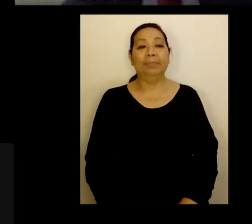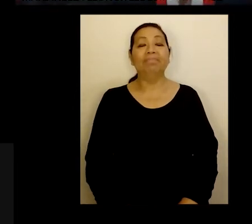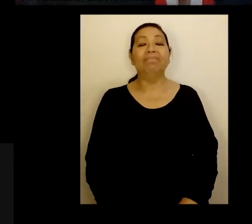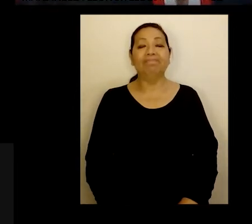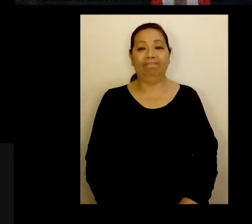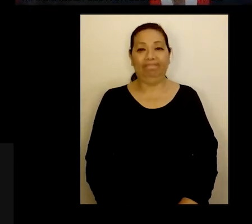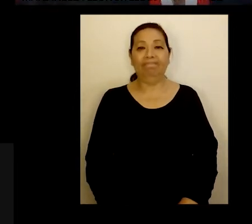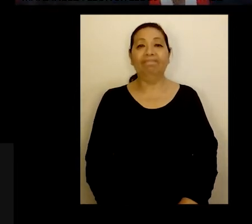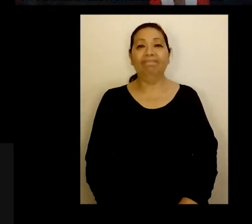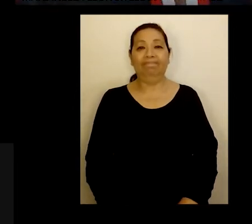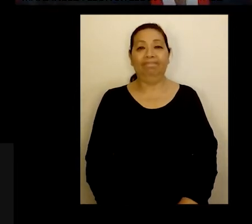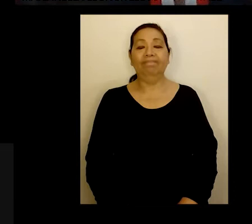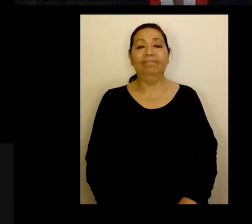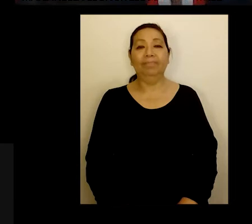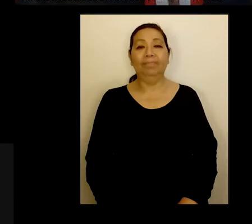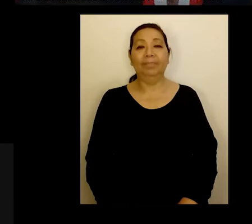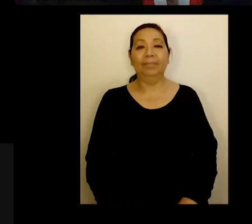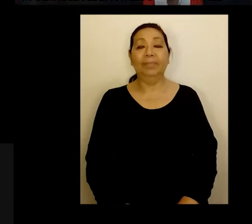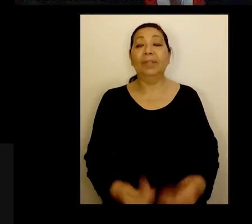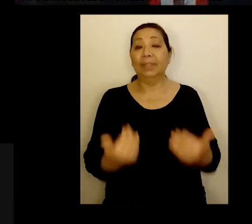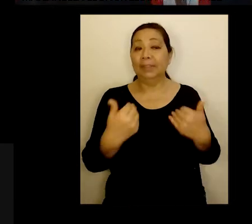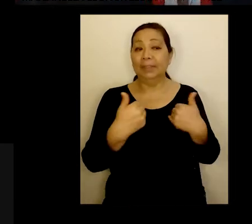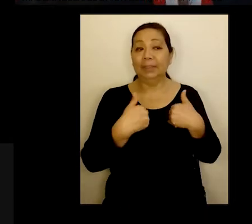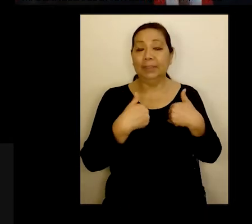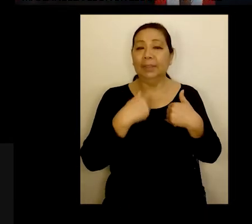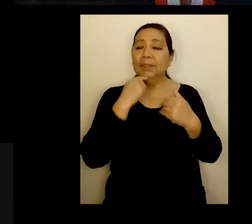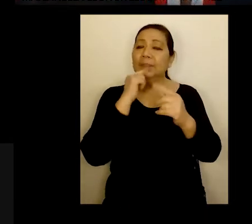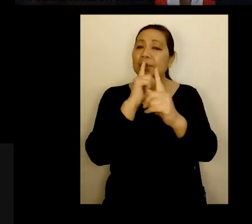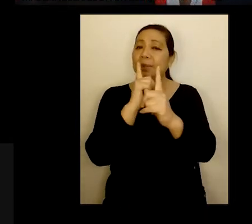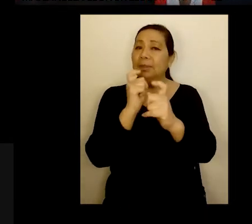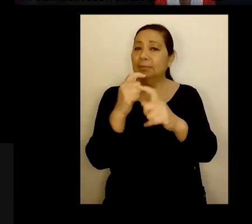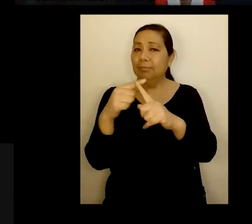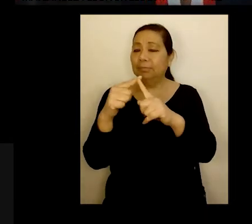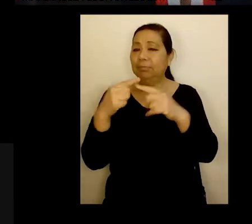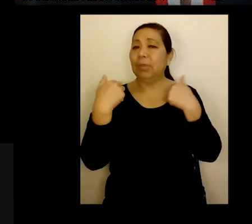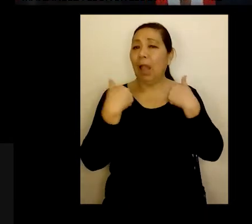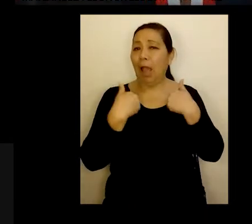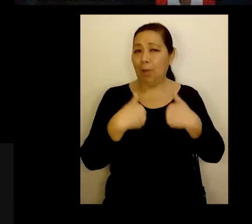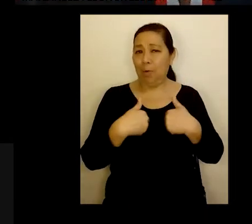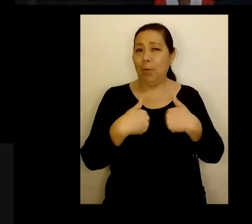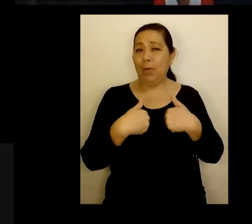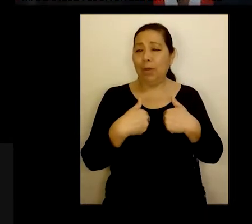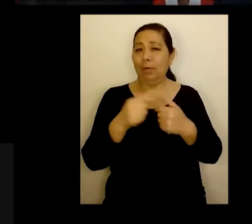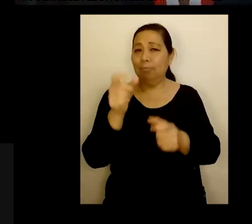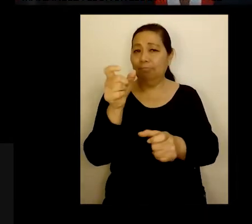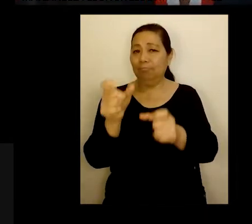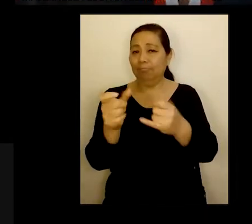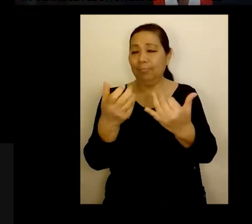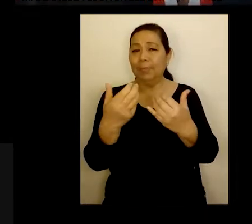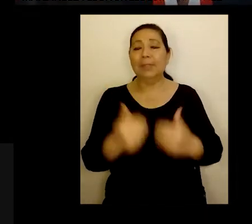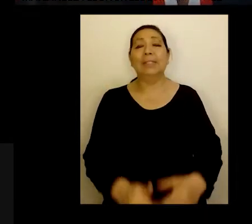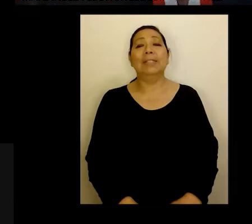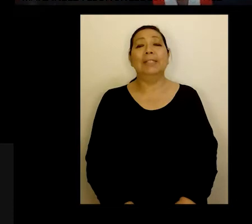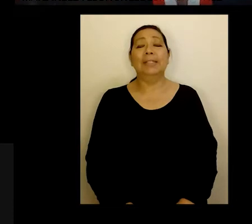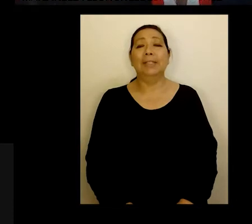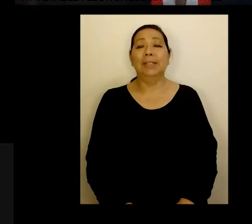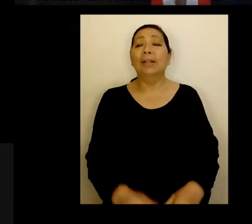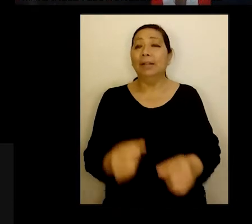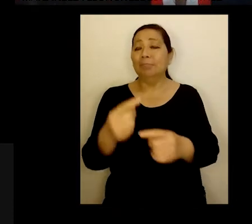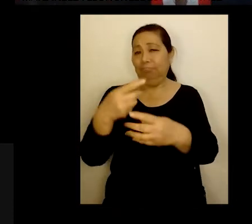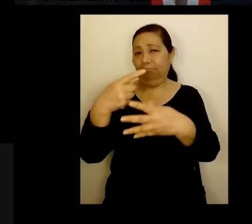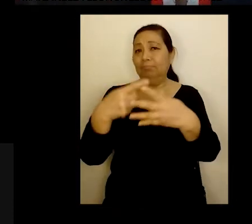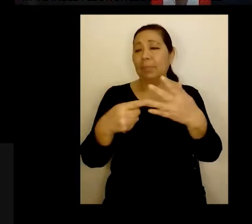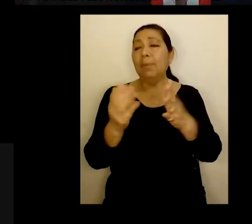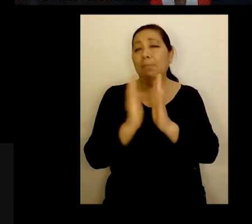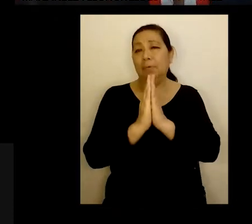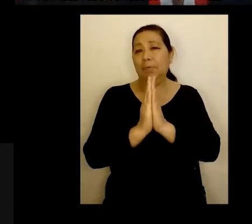Muy bien. A ver, acá tenemos una intervención de varios abogados, de varios letrados en esta causa.